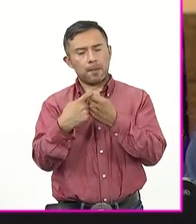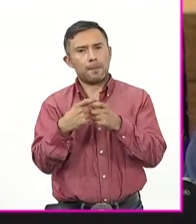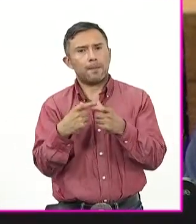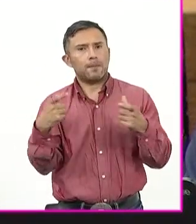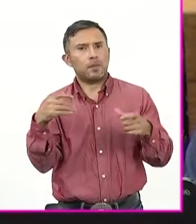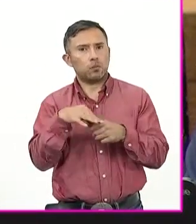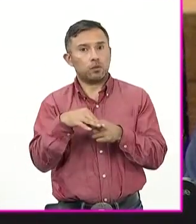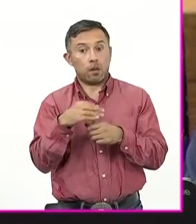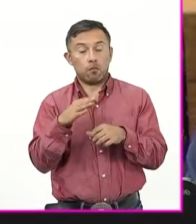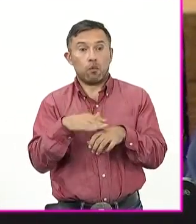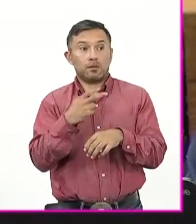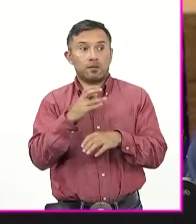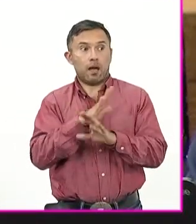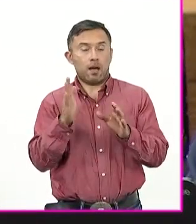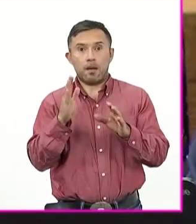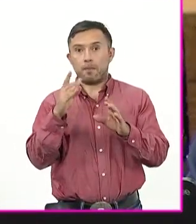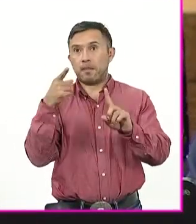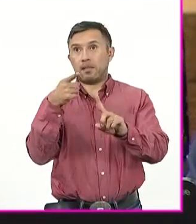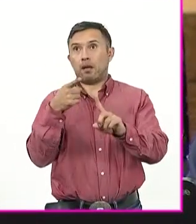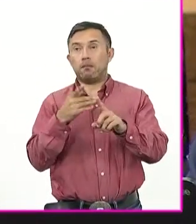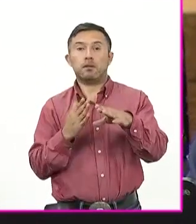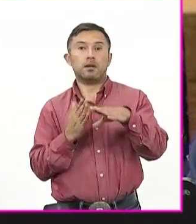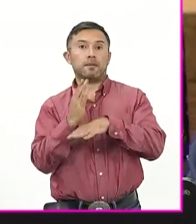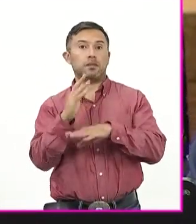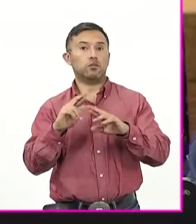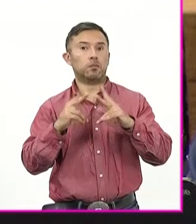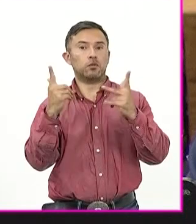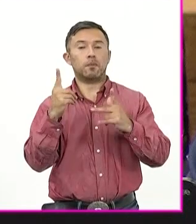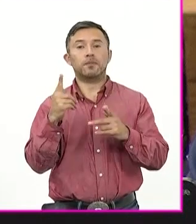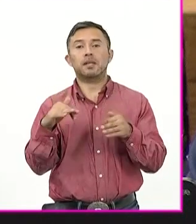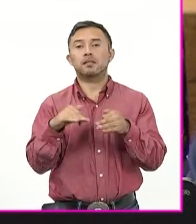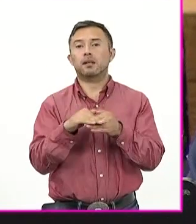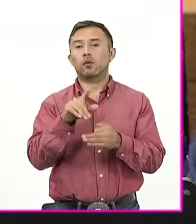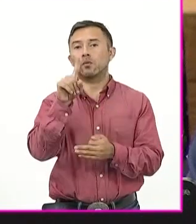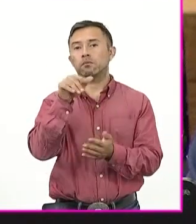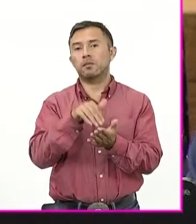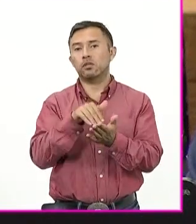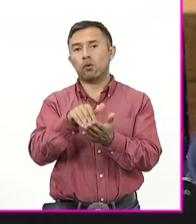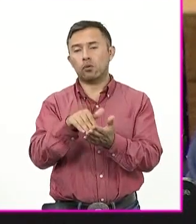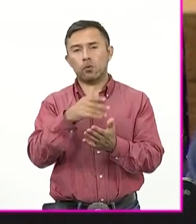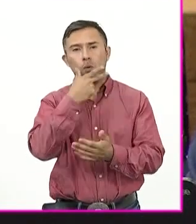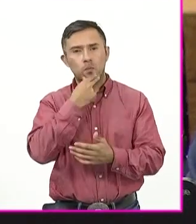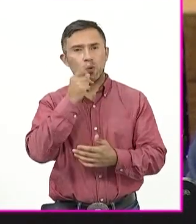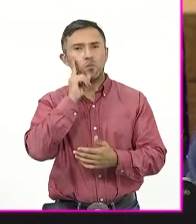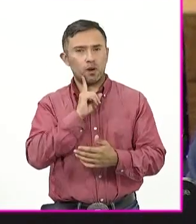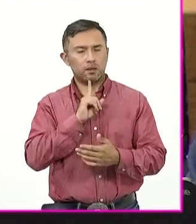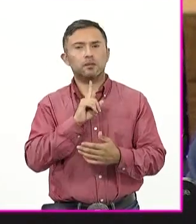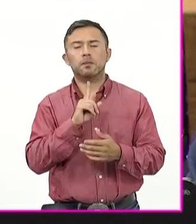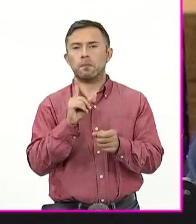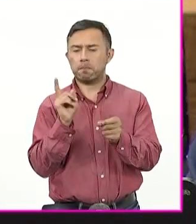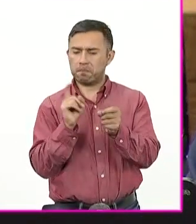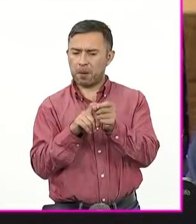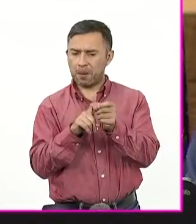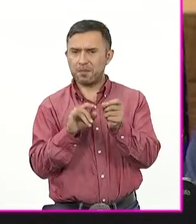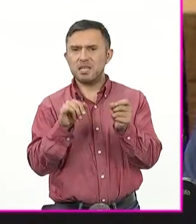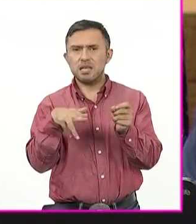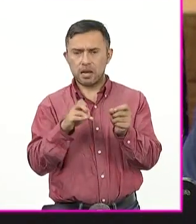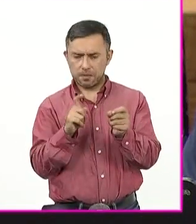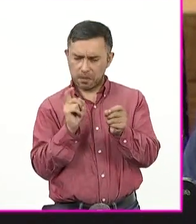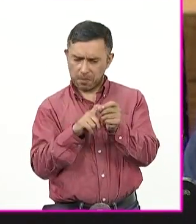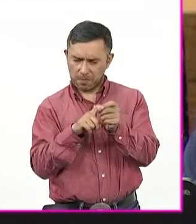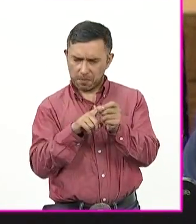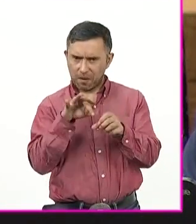rebasamos esa meta y tenemos más de 1,000,000 de ciudadanos y ciudadanas registrados en el padrón electoral para